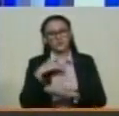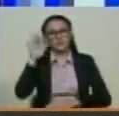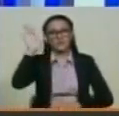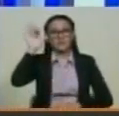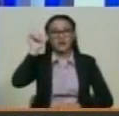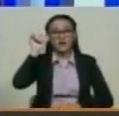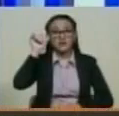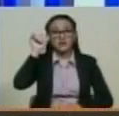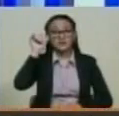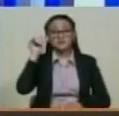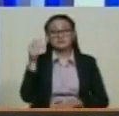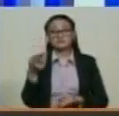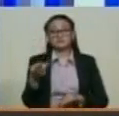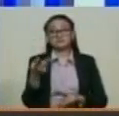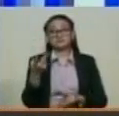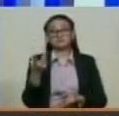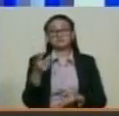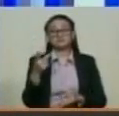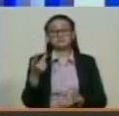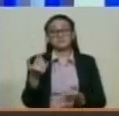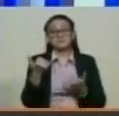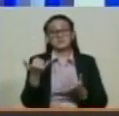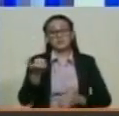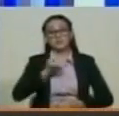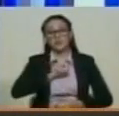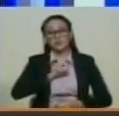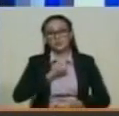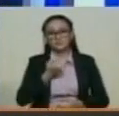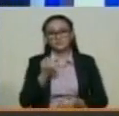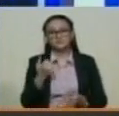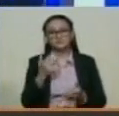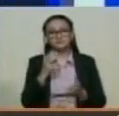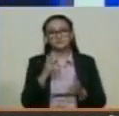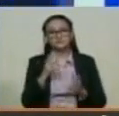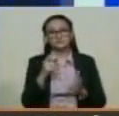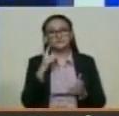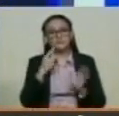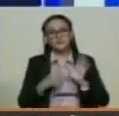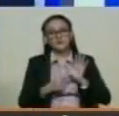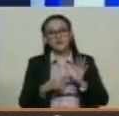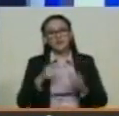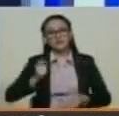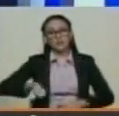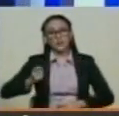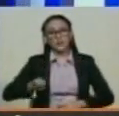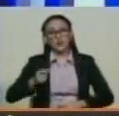También se dice que hoy estaba programado que asistiera a presentarse a los tribunales